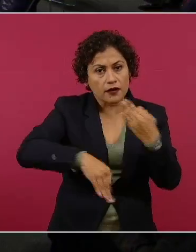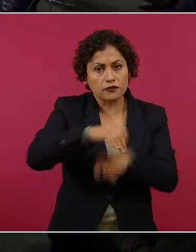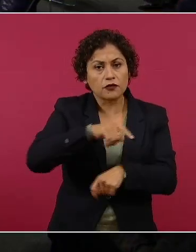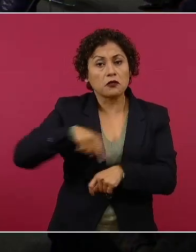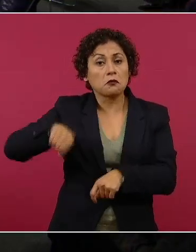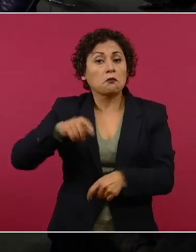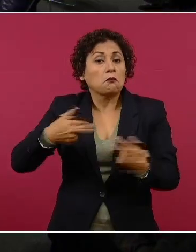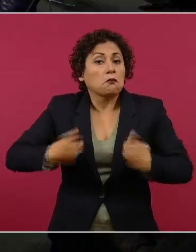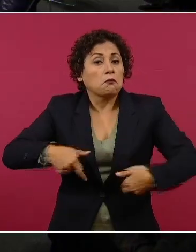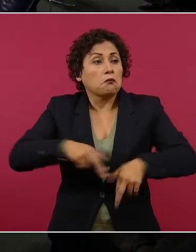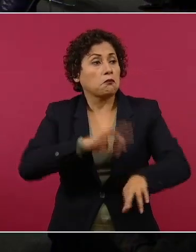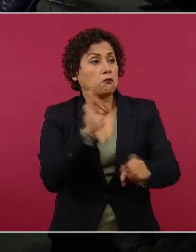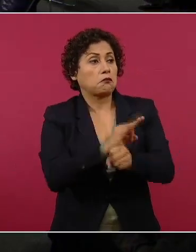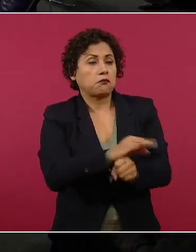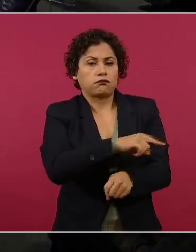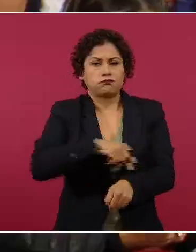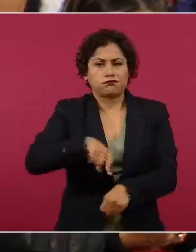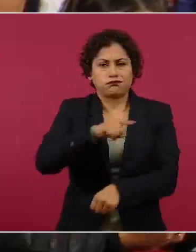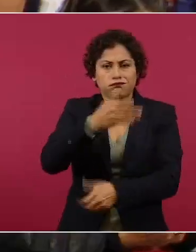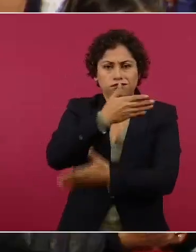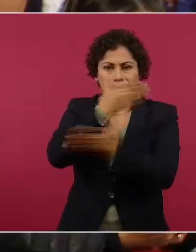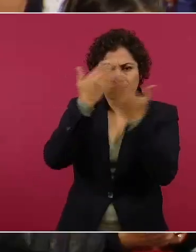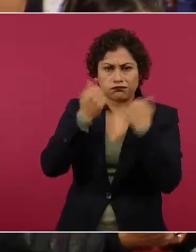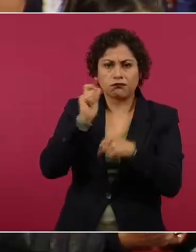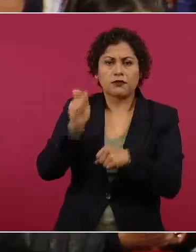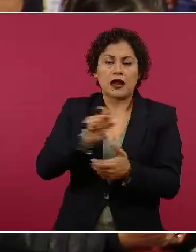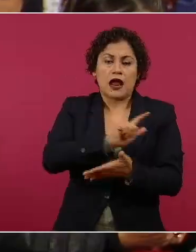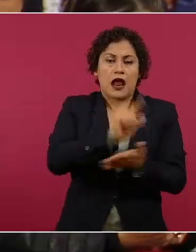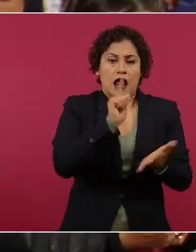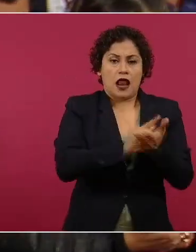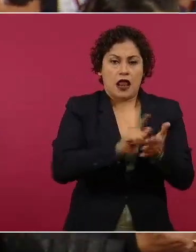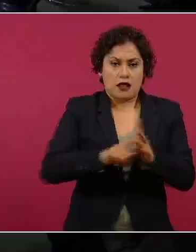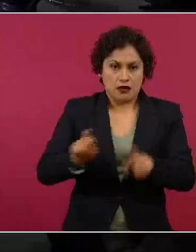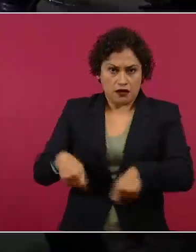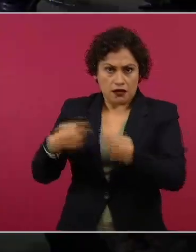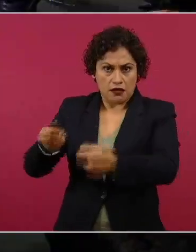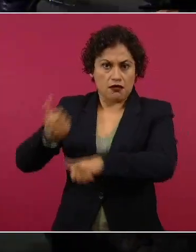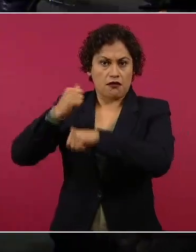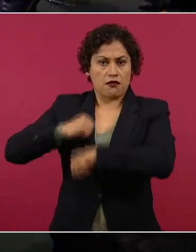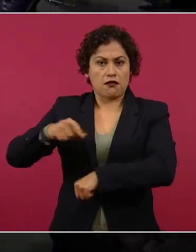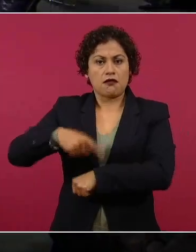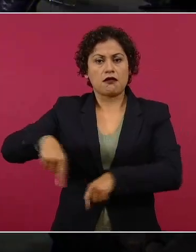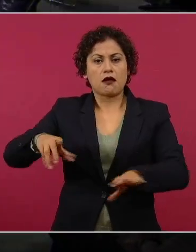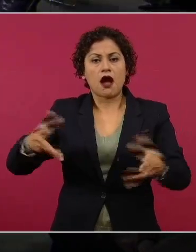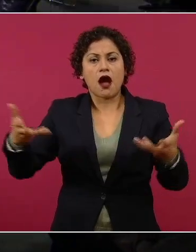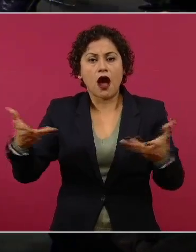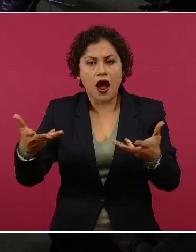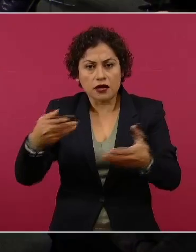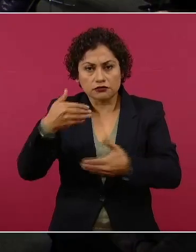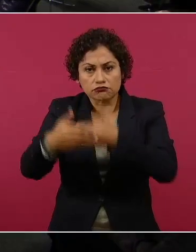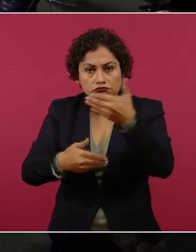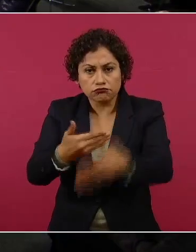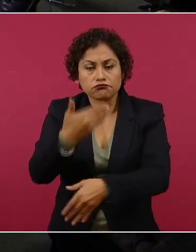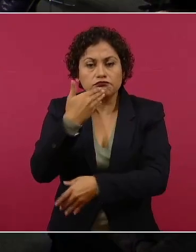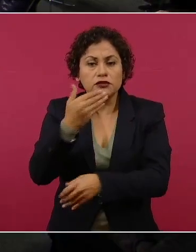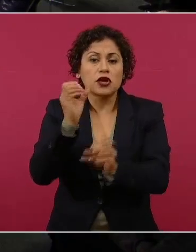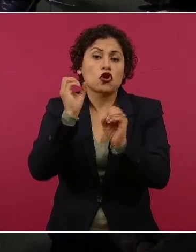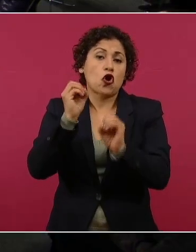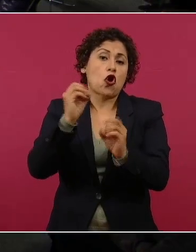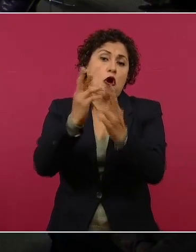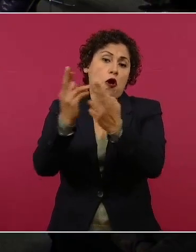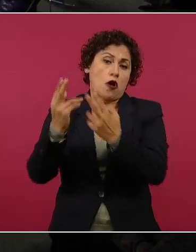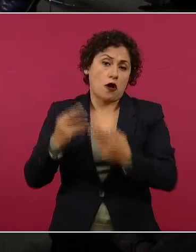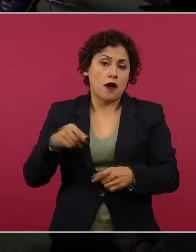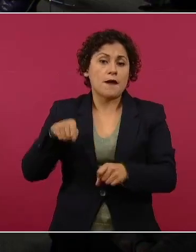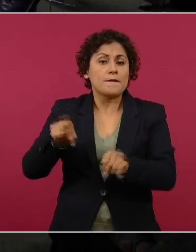representar, aunado a que por ley cuentan con importantes facultades que sirven para construir o destruir, incluso para presionar